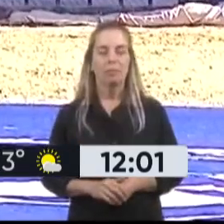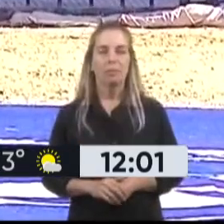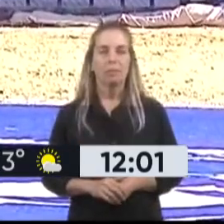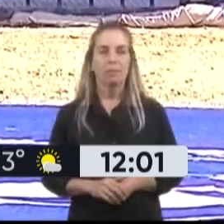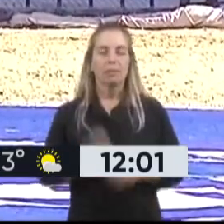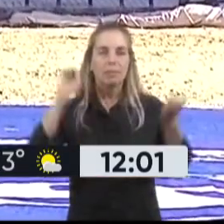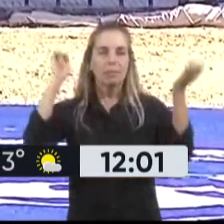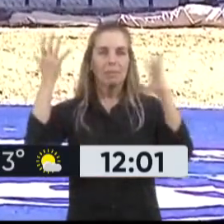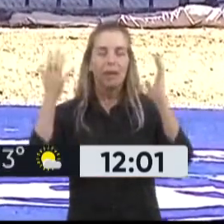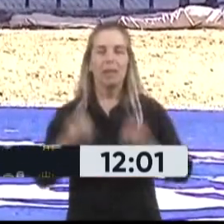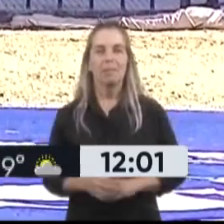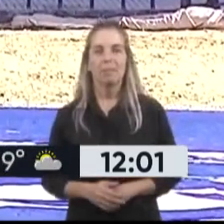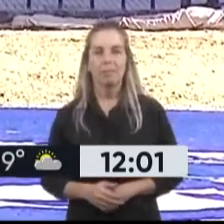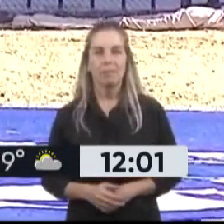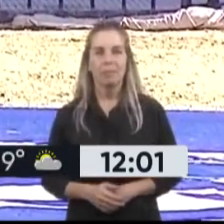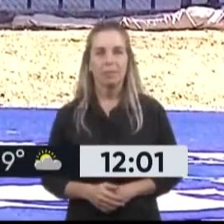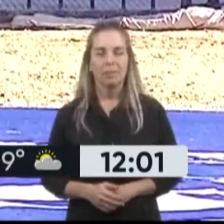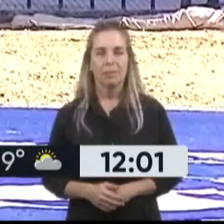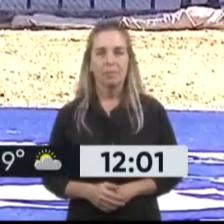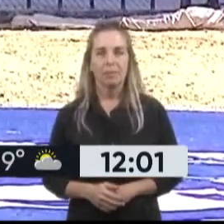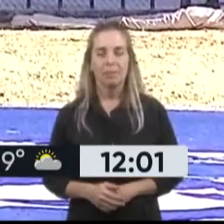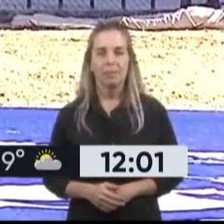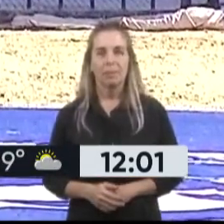doctor Javier Milei.